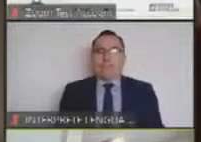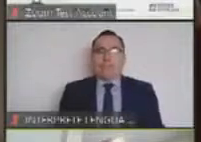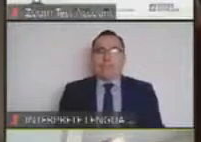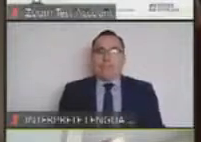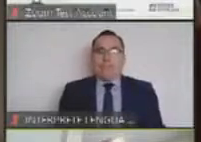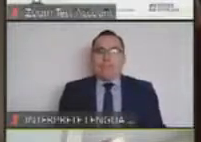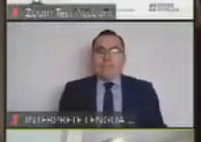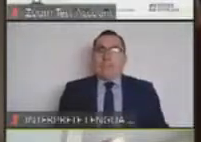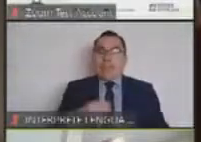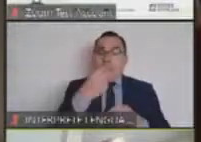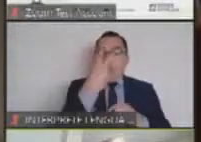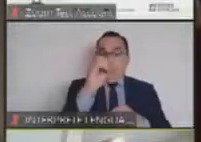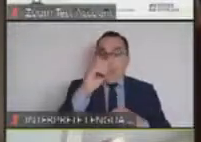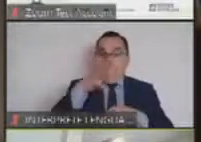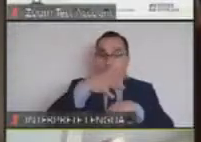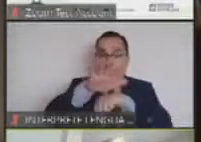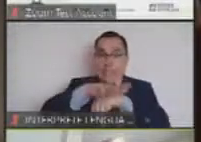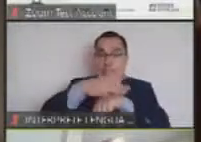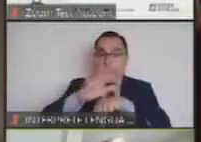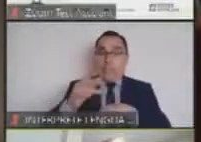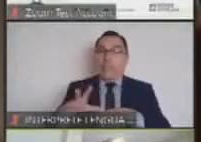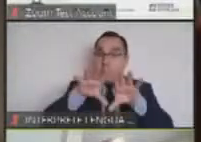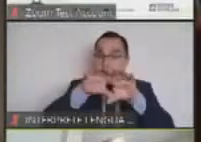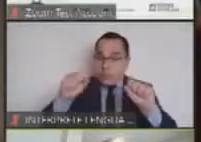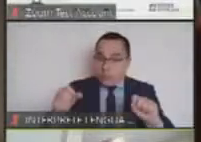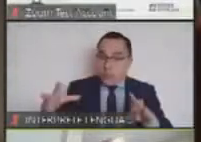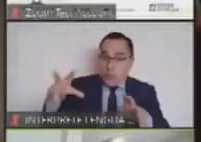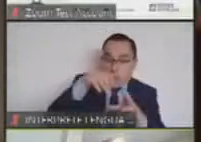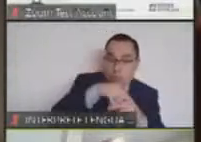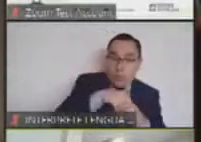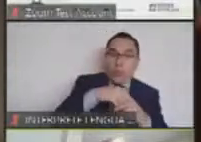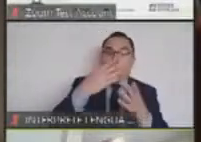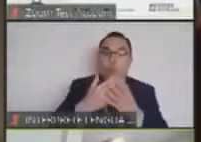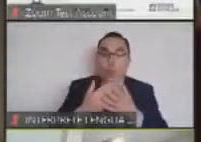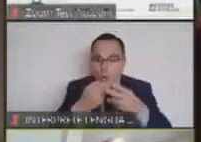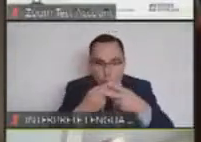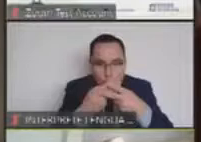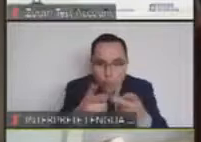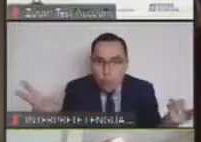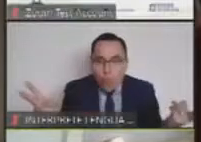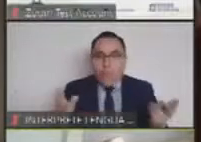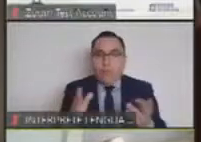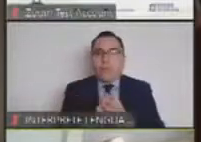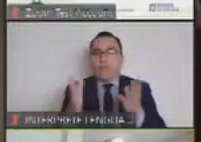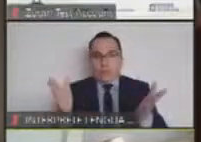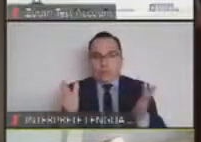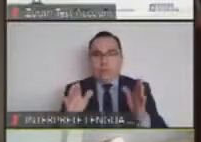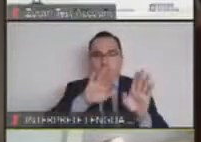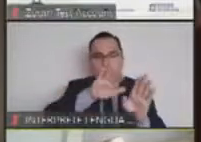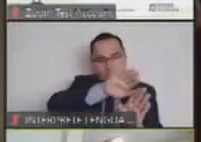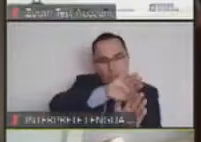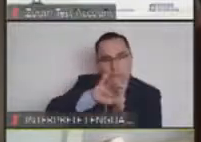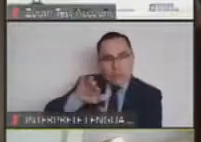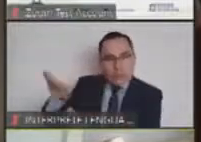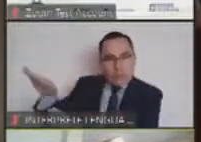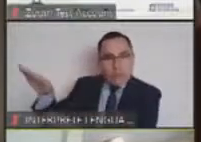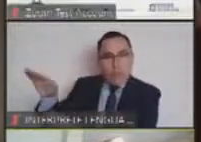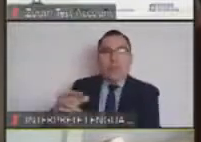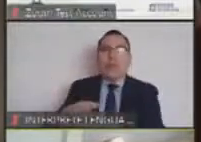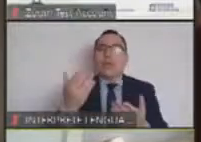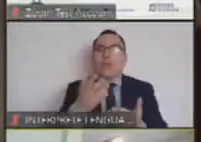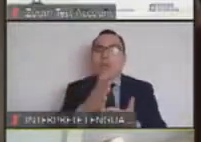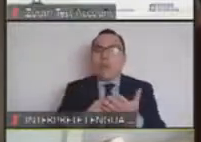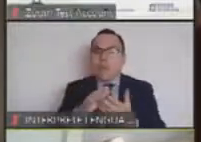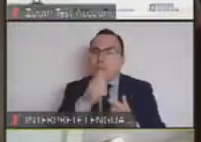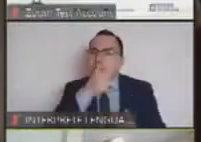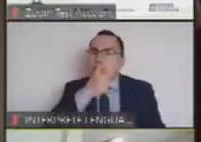El 2015 se acordó incluir una audiencia pública y excluir expresamente las de carácter privado